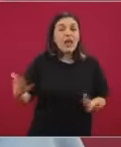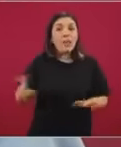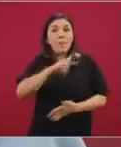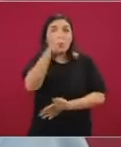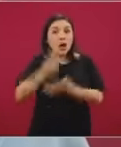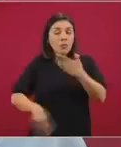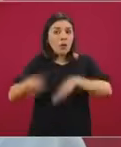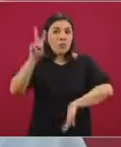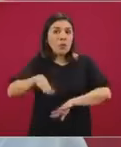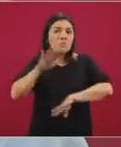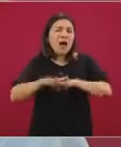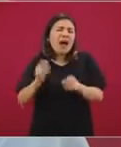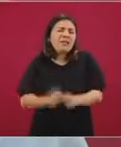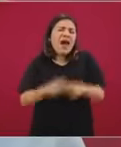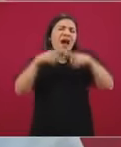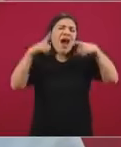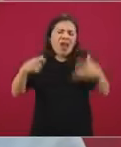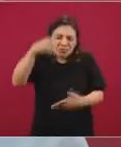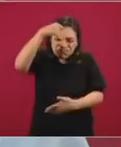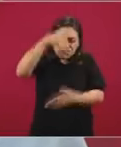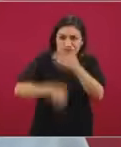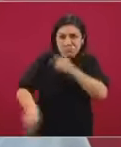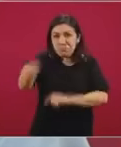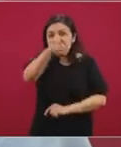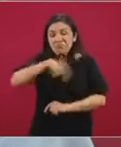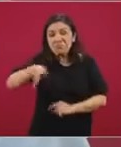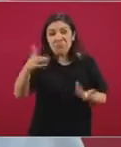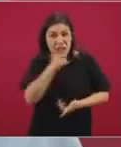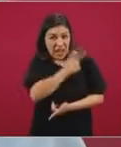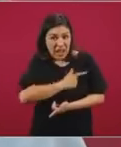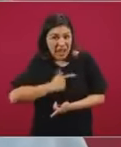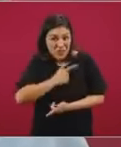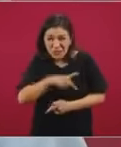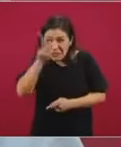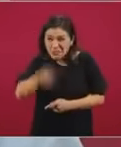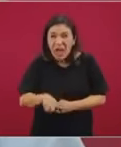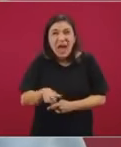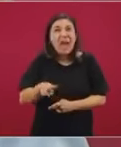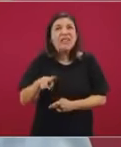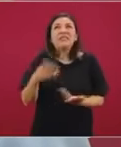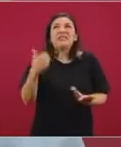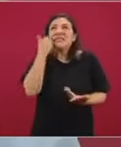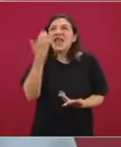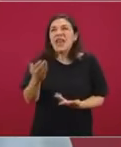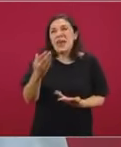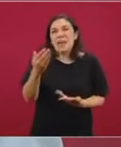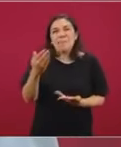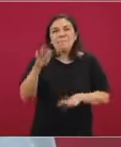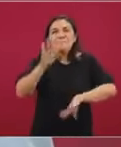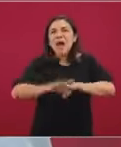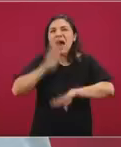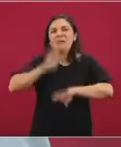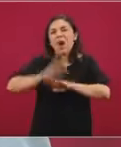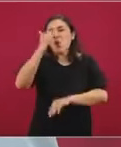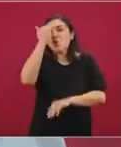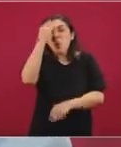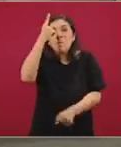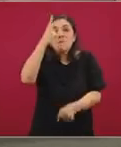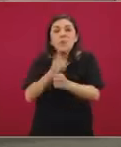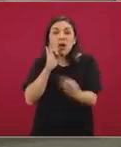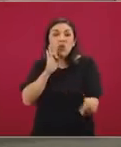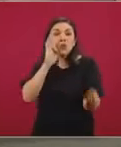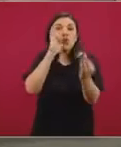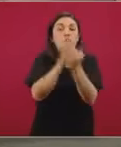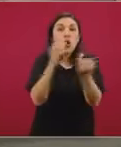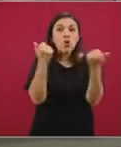es amplísimo, y todo lo que quienes son fanáticos, fanáticas, o a quienes les gusta, o quienes quieren ese primer